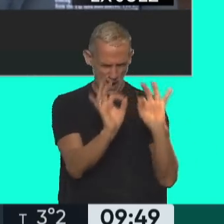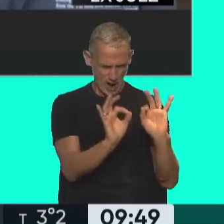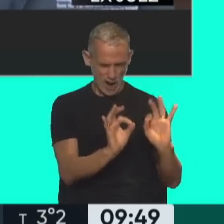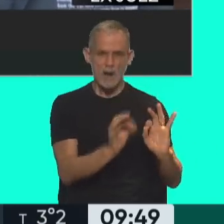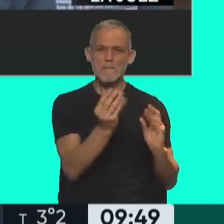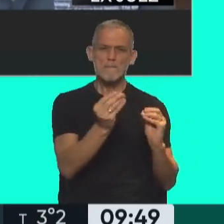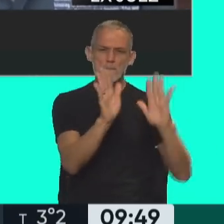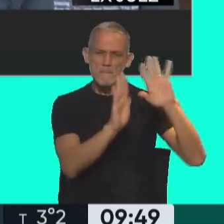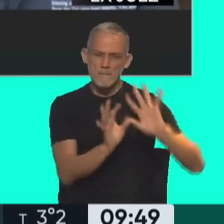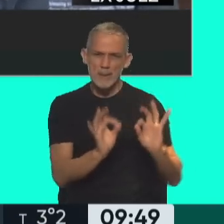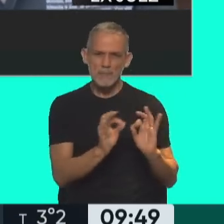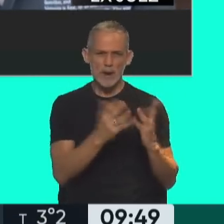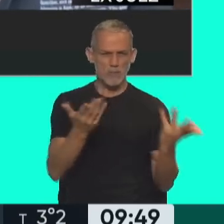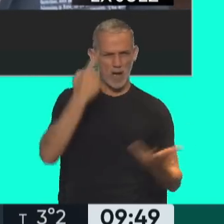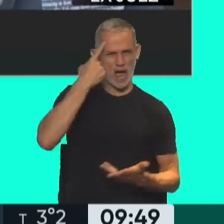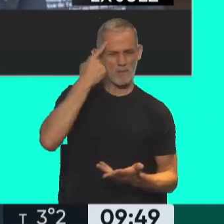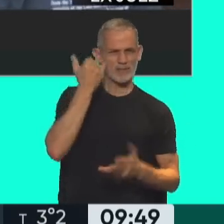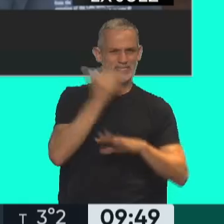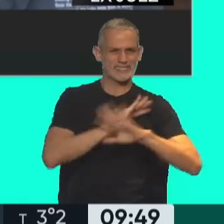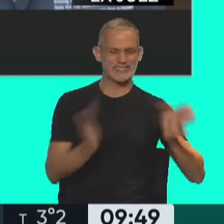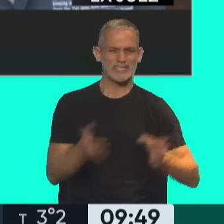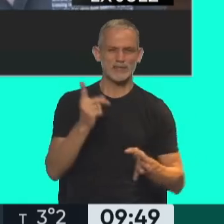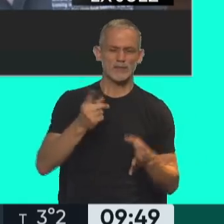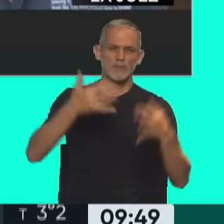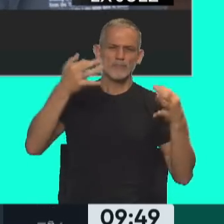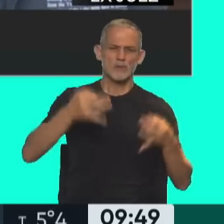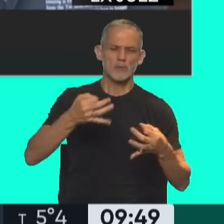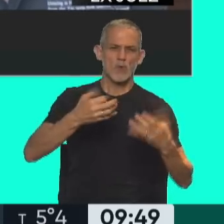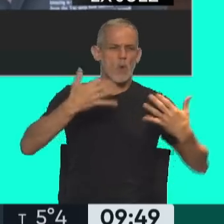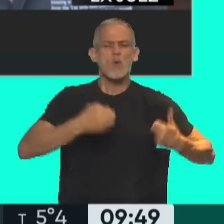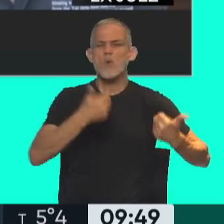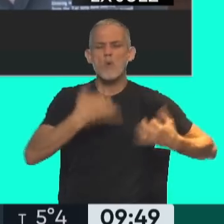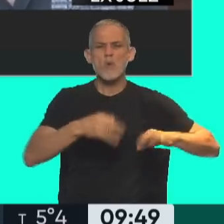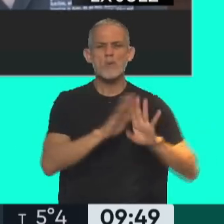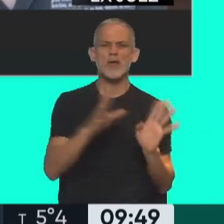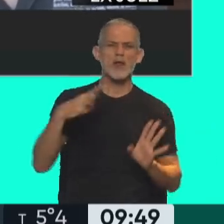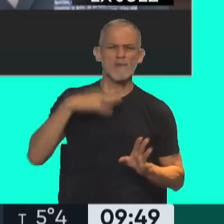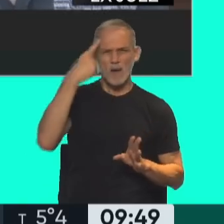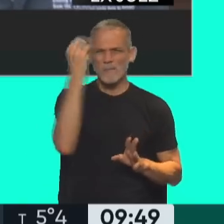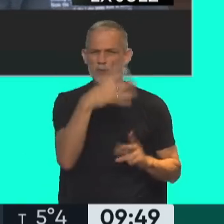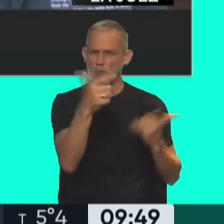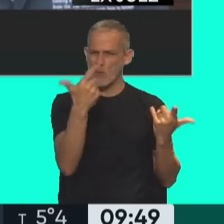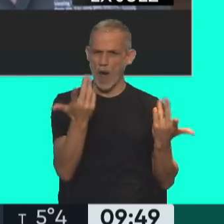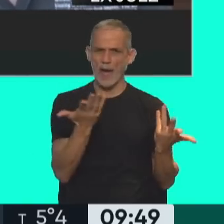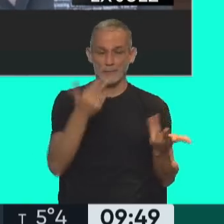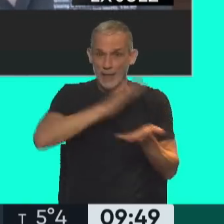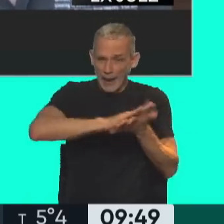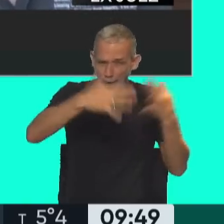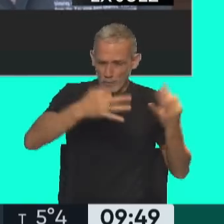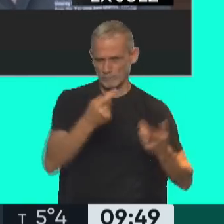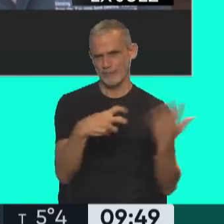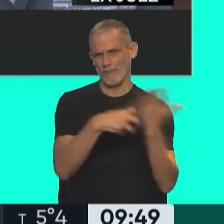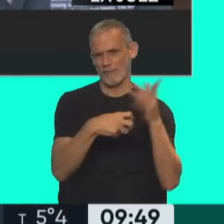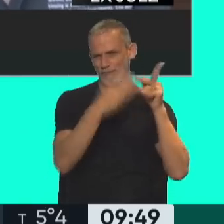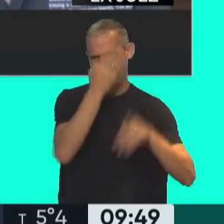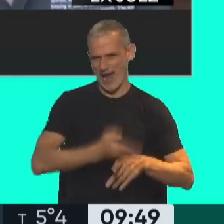en la presuposición de honestidad intelectual y de falta del prejuicio el fiscal rívolo entre